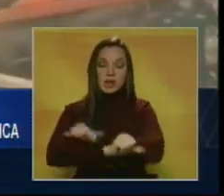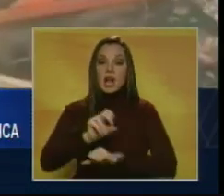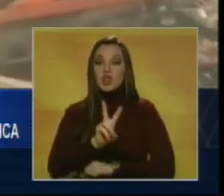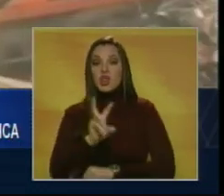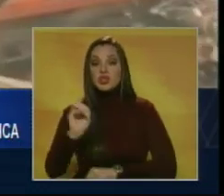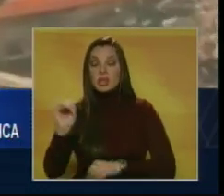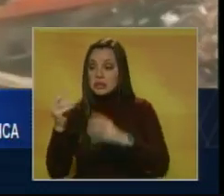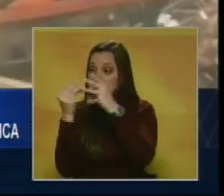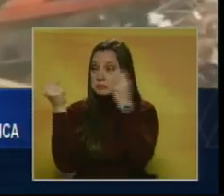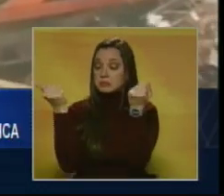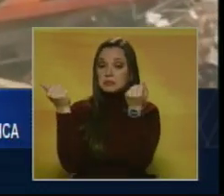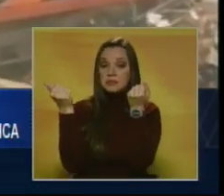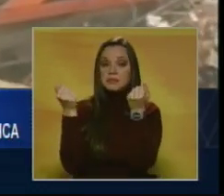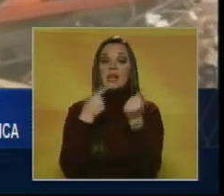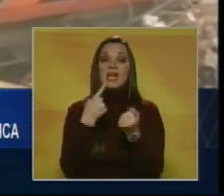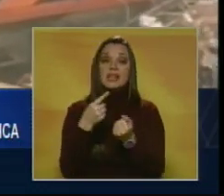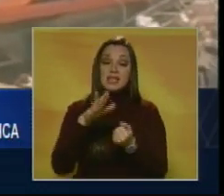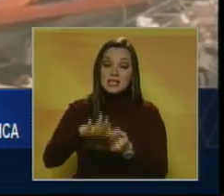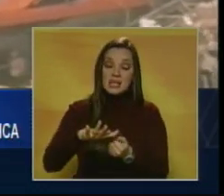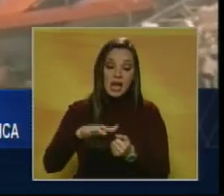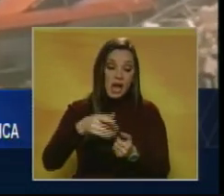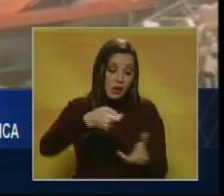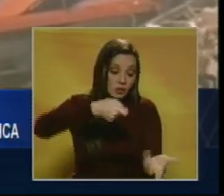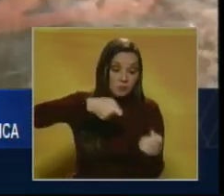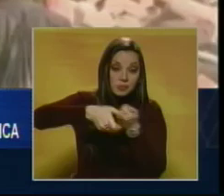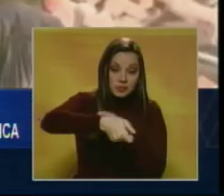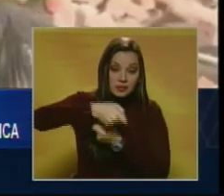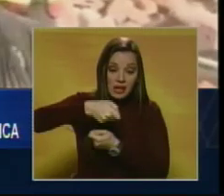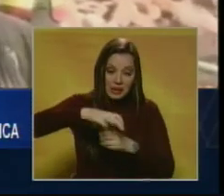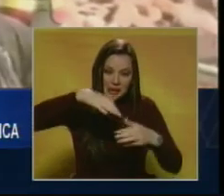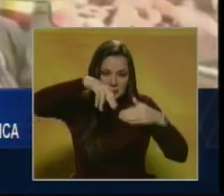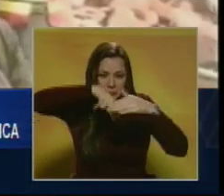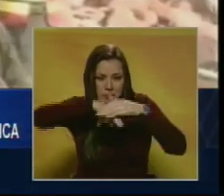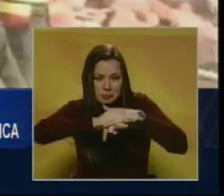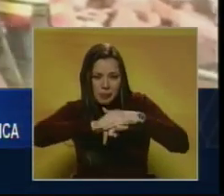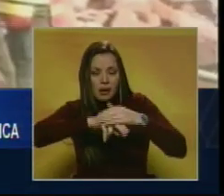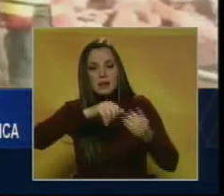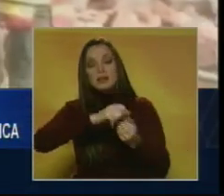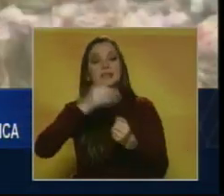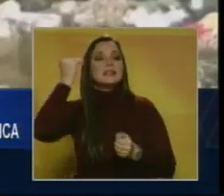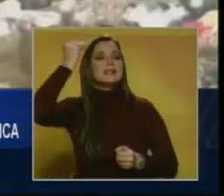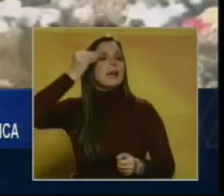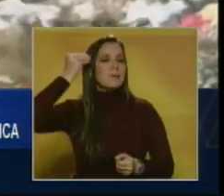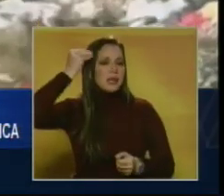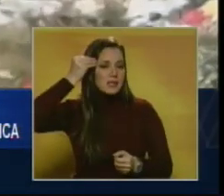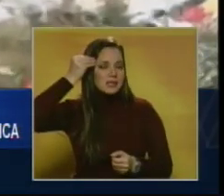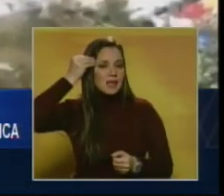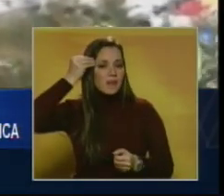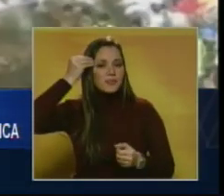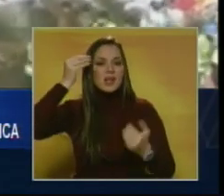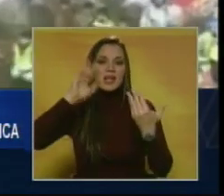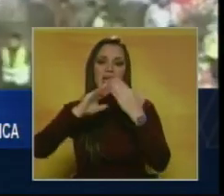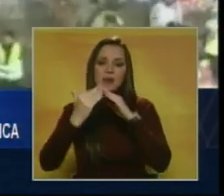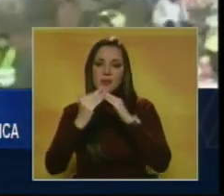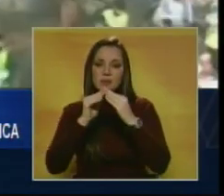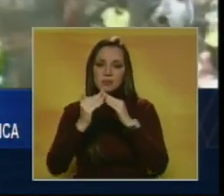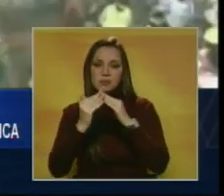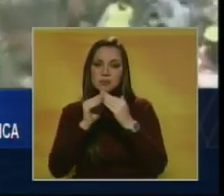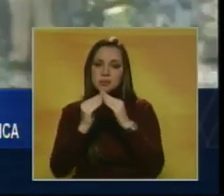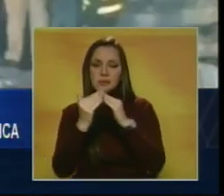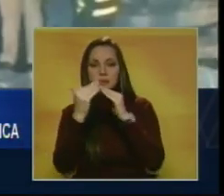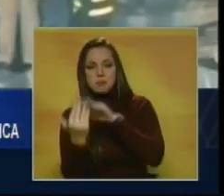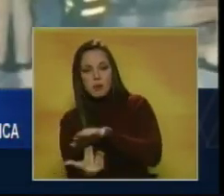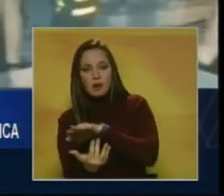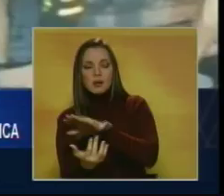otras 80 personas fueron rescatadas de los escombros y que presumen que el accidente se produjo porque el inmueble había sufrido daños